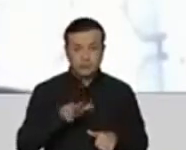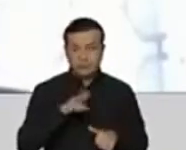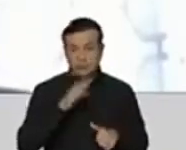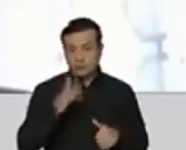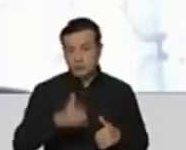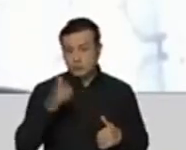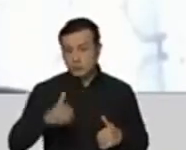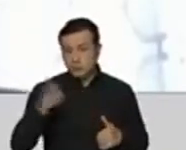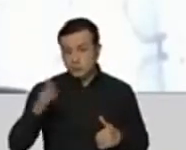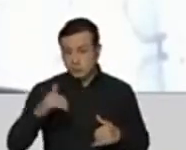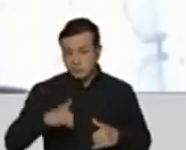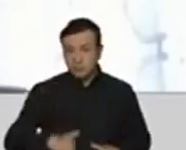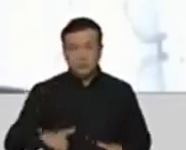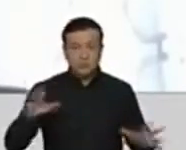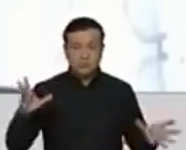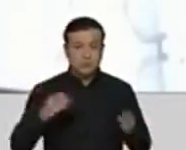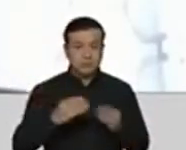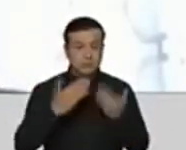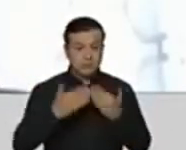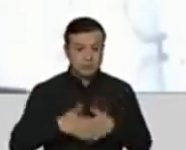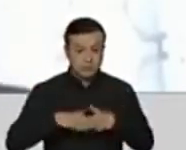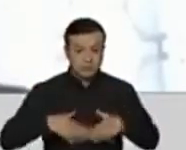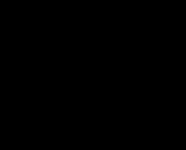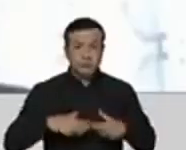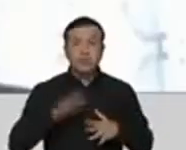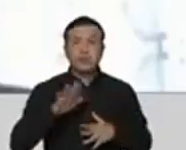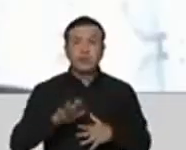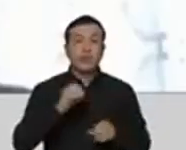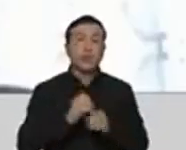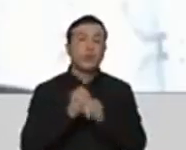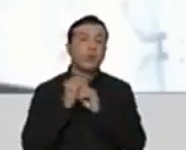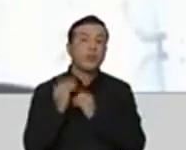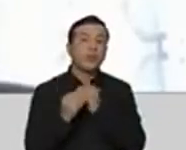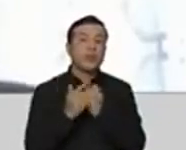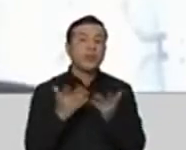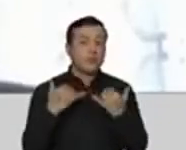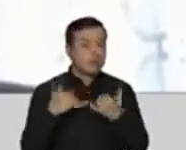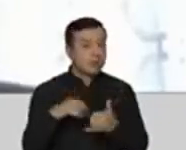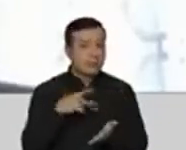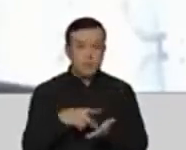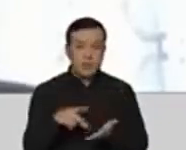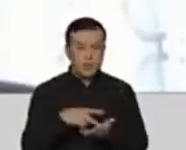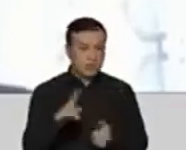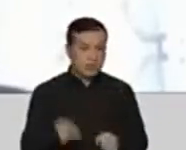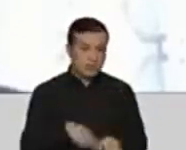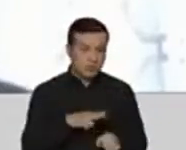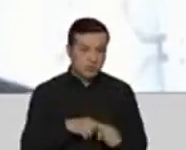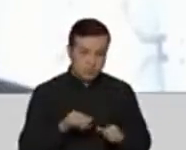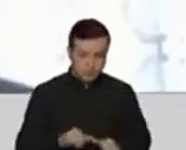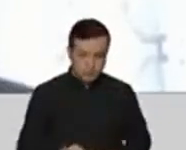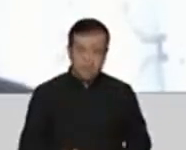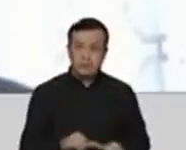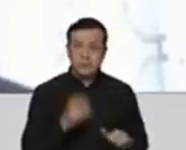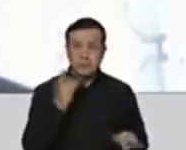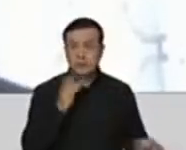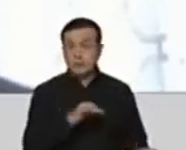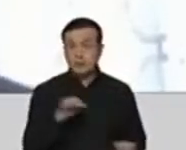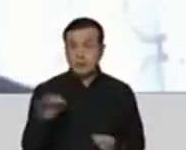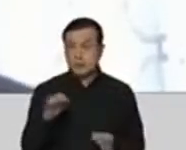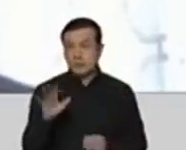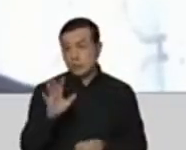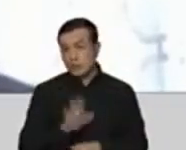para que al final de su obligación pues pueda seguir pagando de manera normal. Estos diferimientos se han hecho a